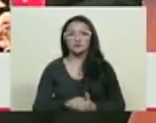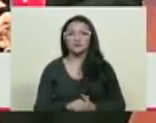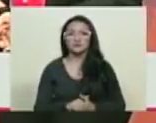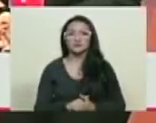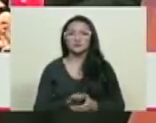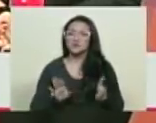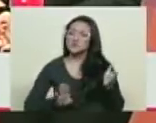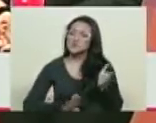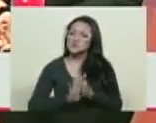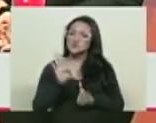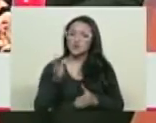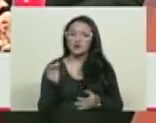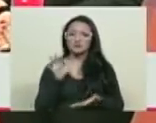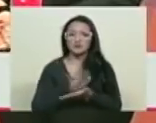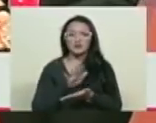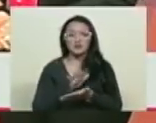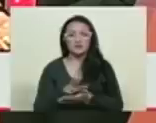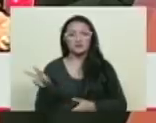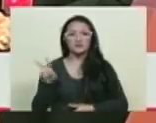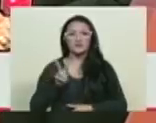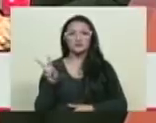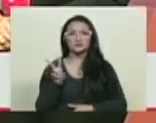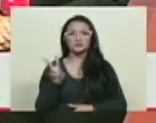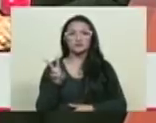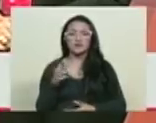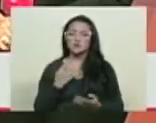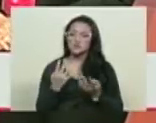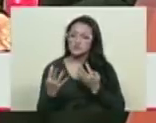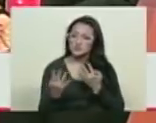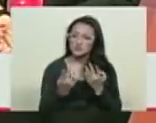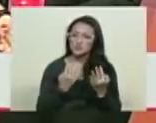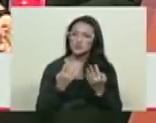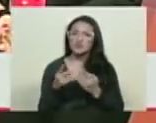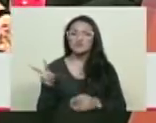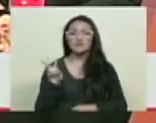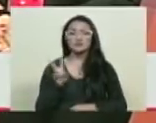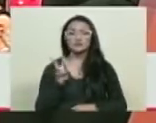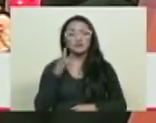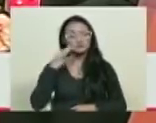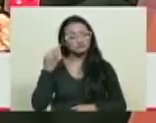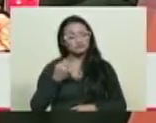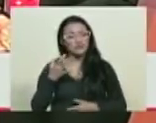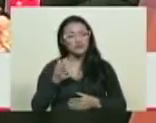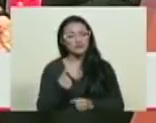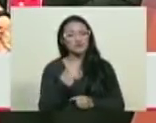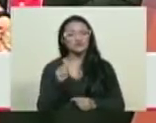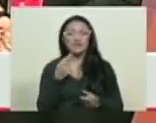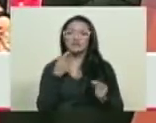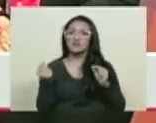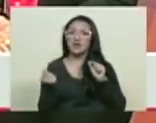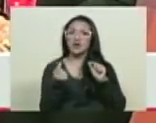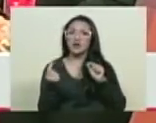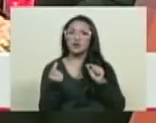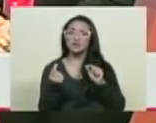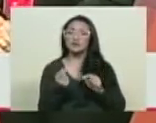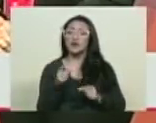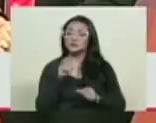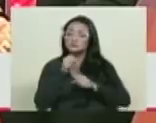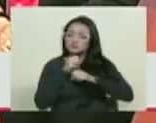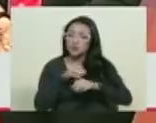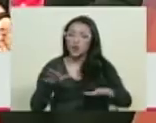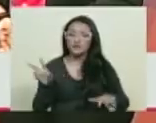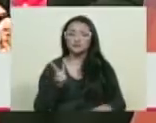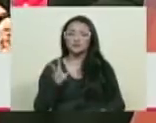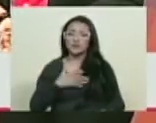la prosperidad y la tranquilidad venezuela queremos la convivencia venezuela cree en el diálogo es el mensaje del pueblo de venezuela